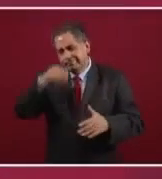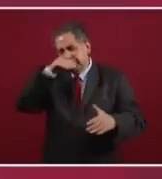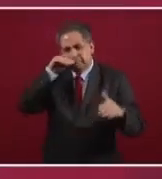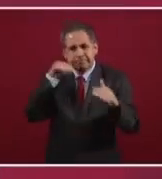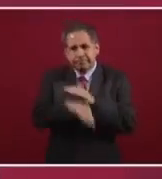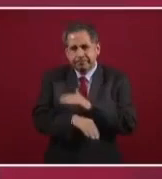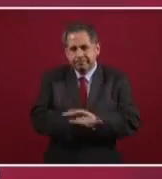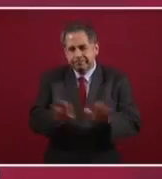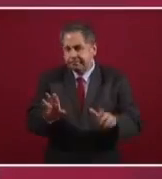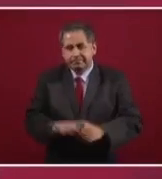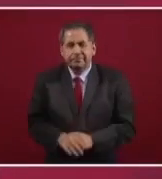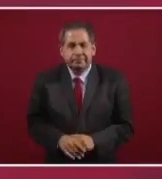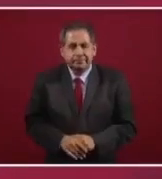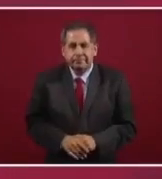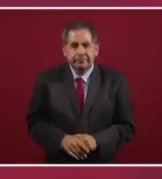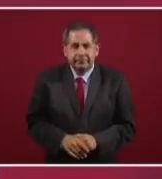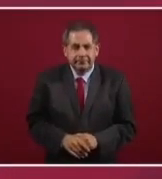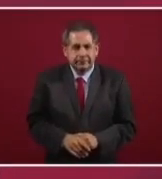fracaso.